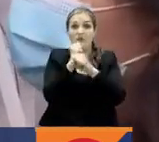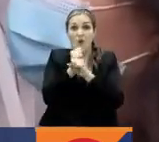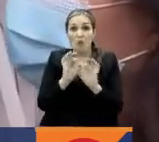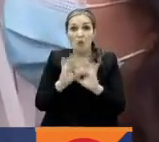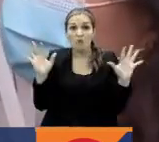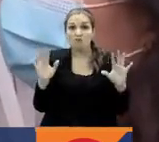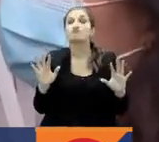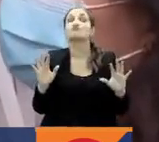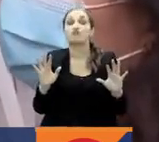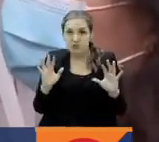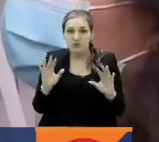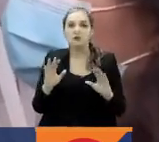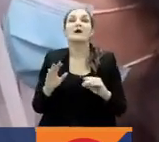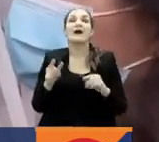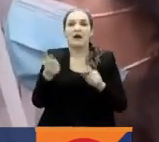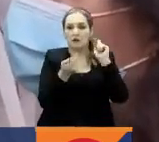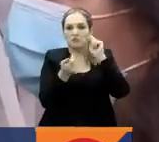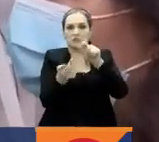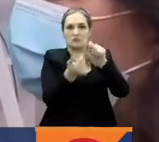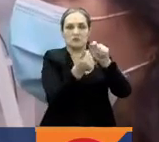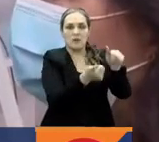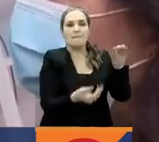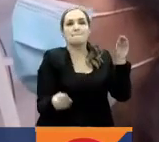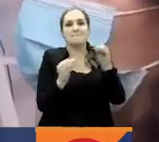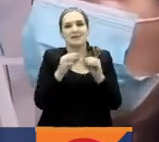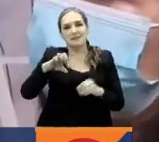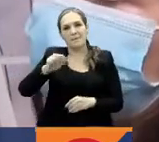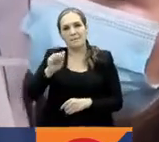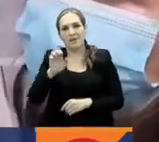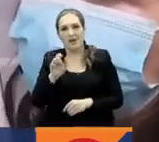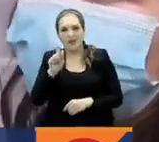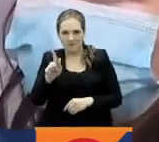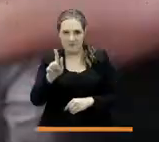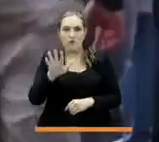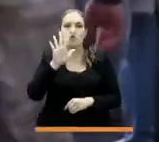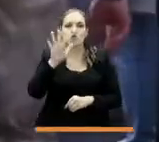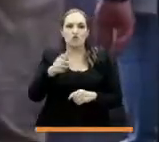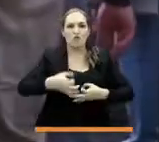seguir apoyando con el subsidio del PAEF, para apoyar las nóminas.